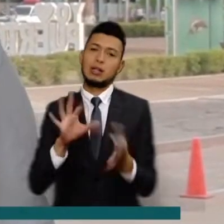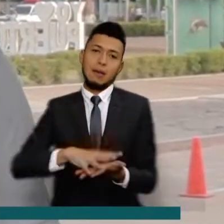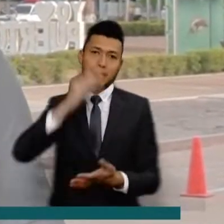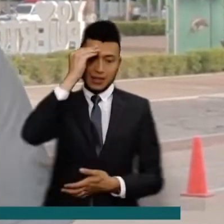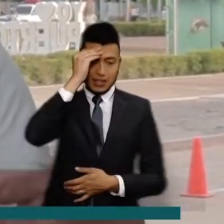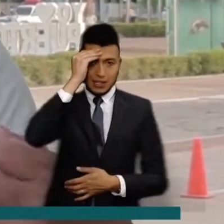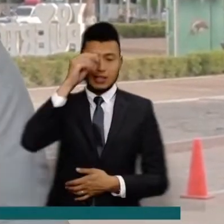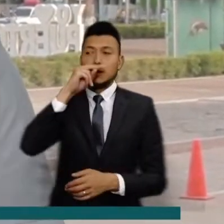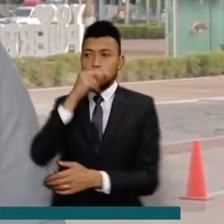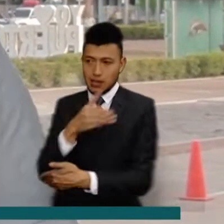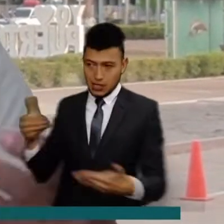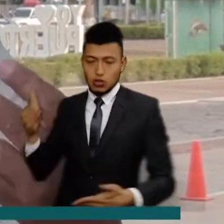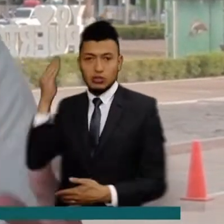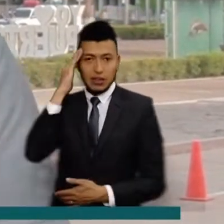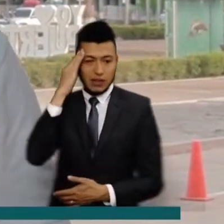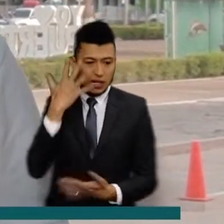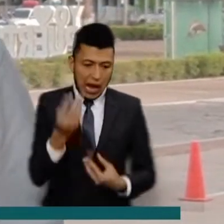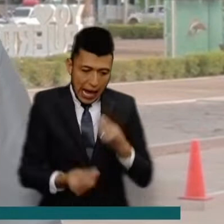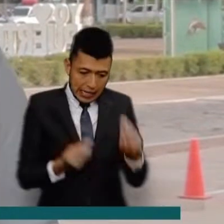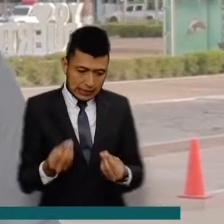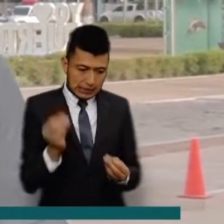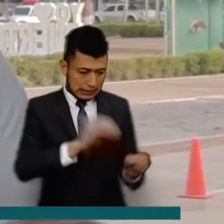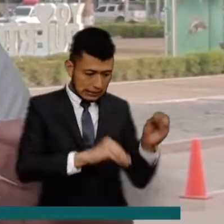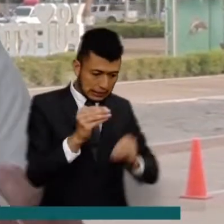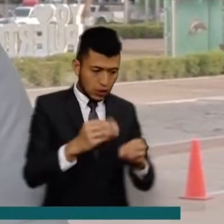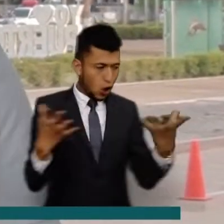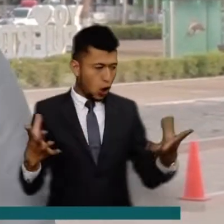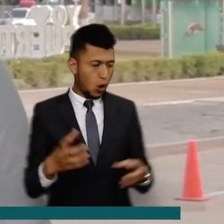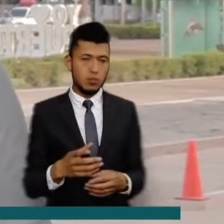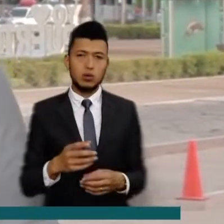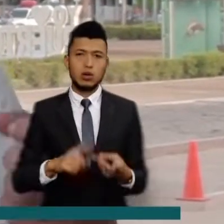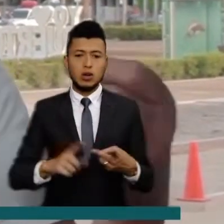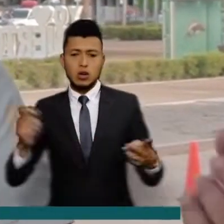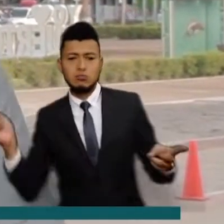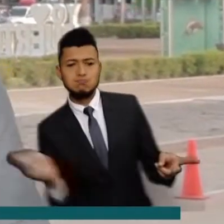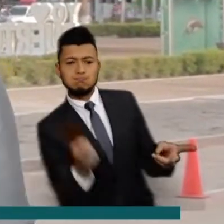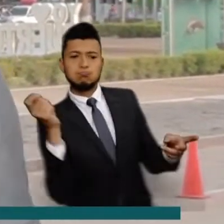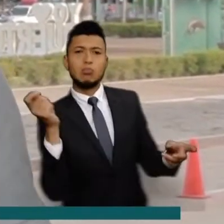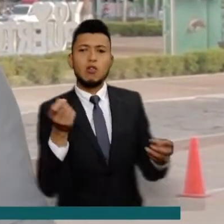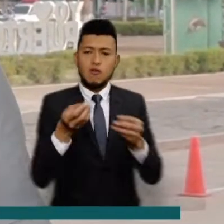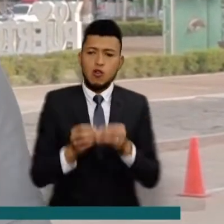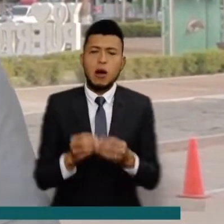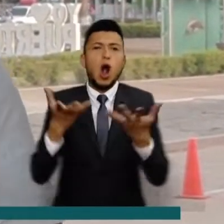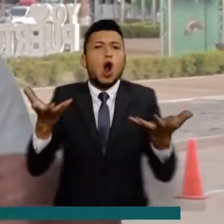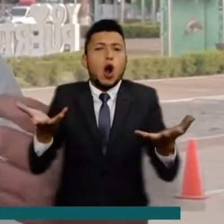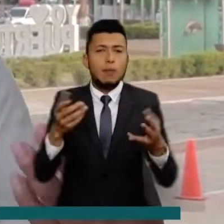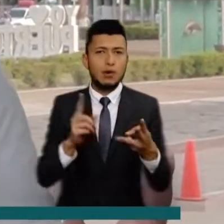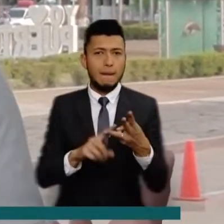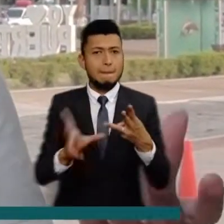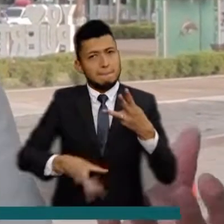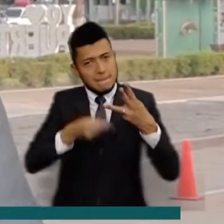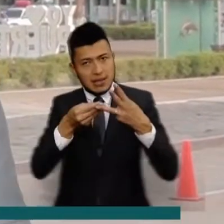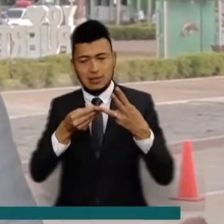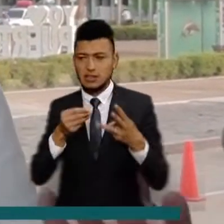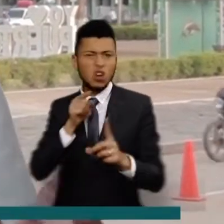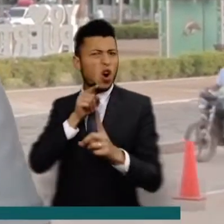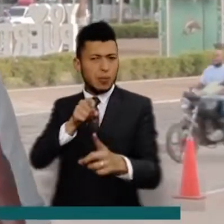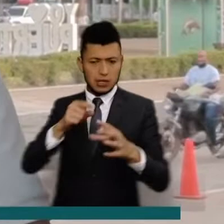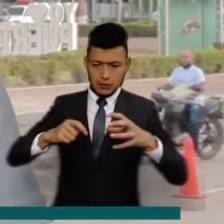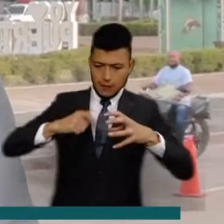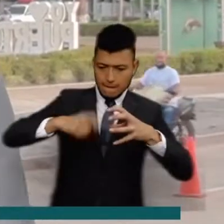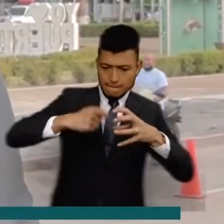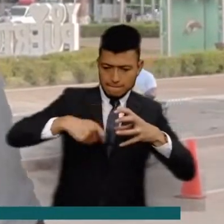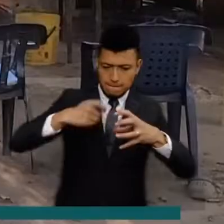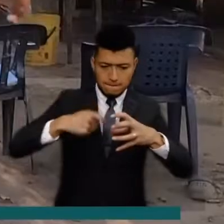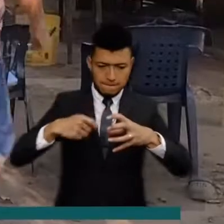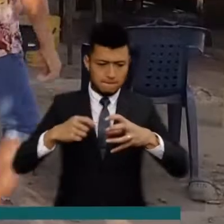a aprender. Se les va a enseñar a los niños cómo se hace un trompo, cómo se hace una zaranda, cómo se lanza, cuál es el objetivo de hacer el